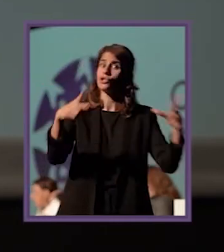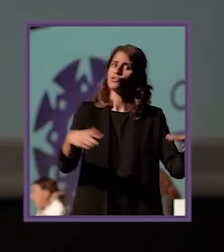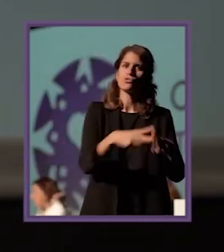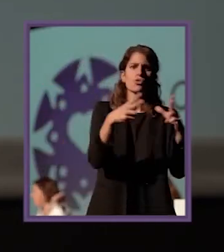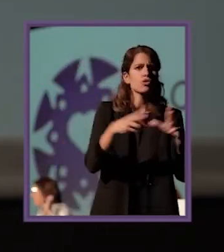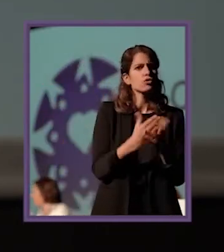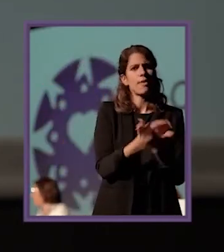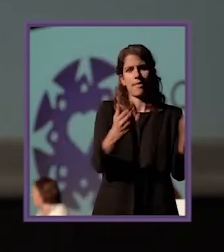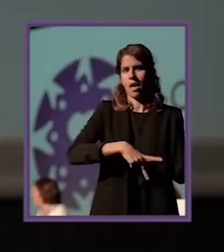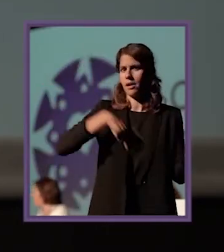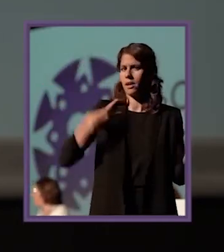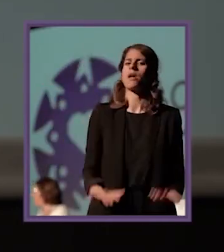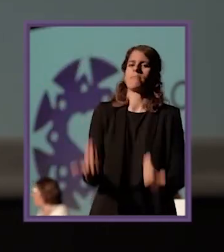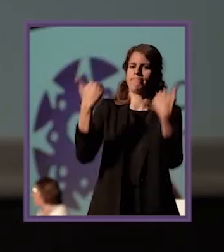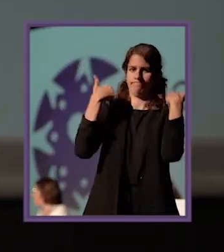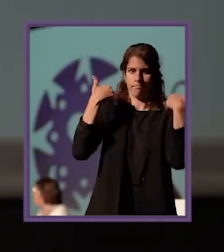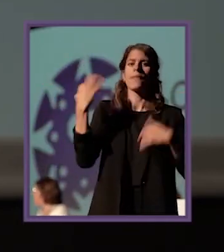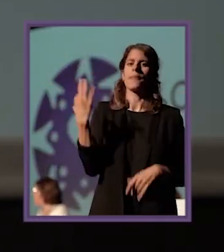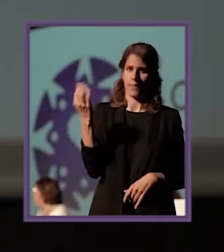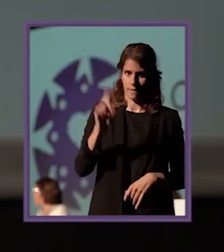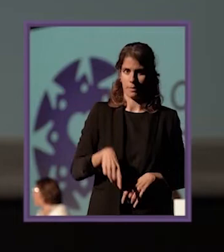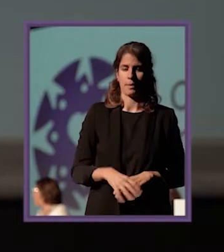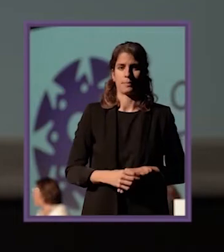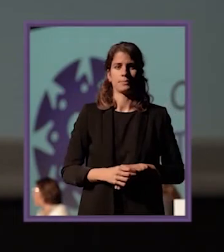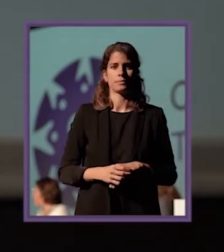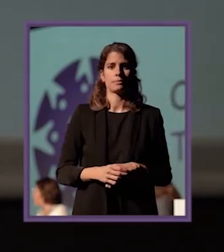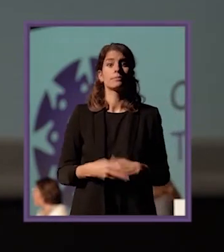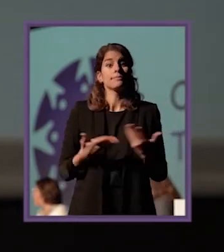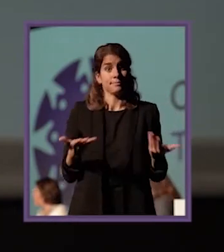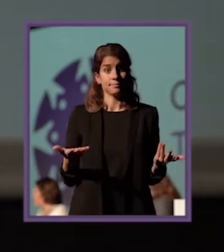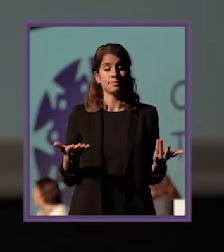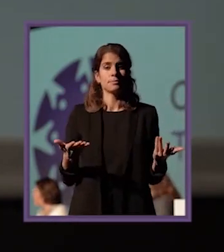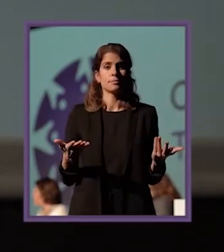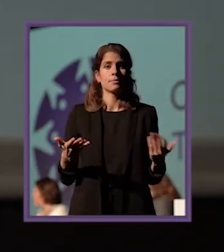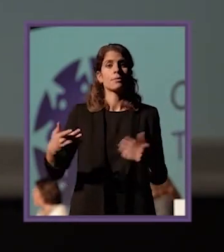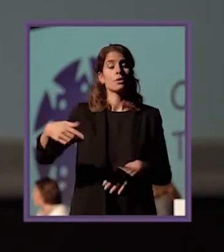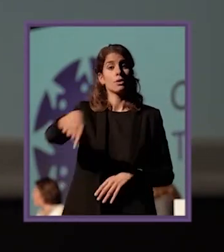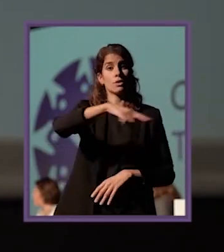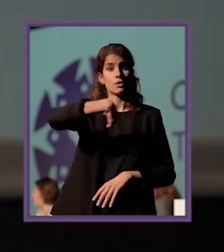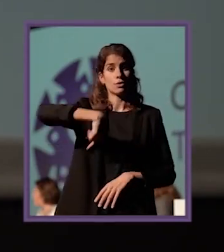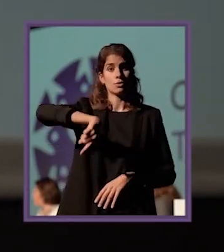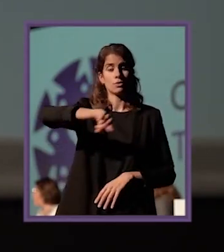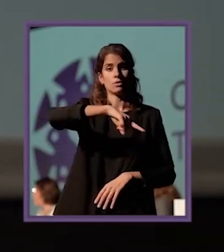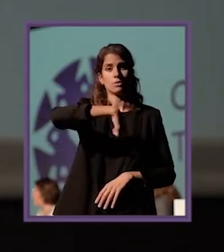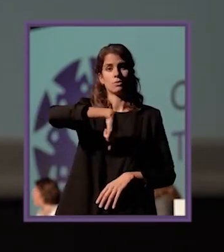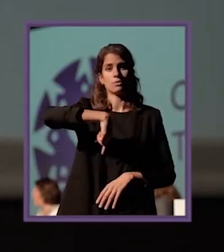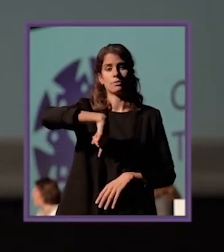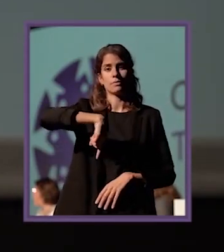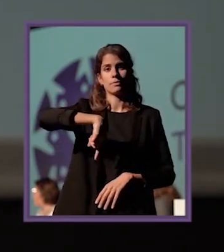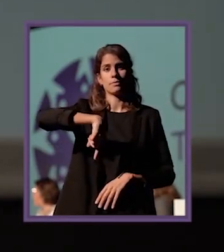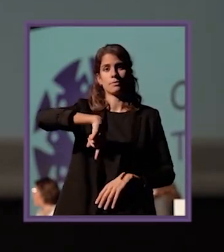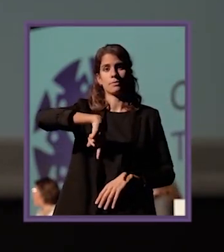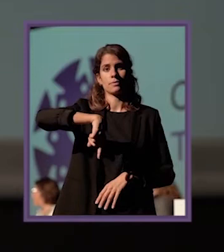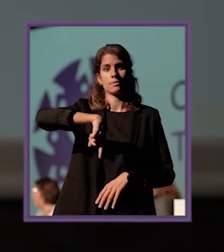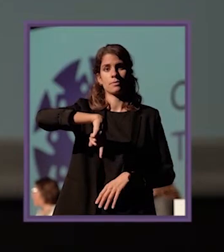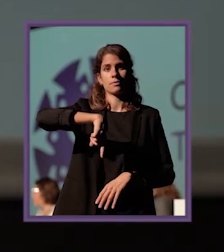sociedad en general. En este sentido, debemos ver pues que todo lo que se